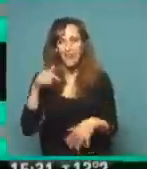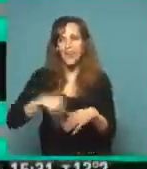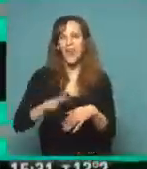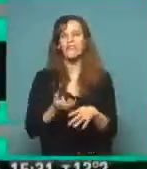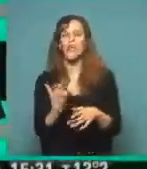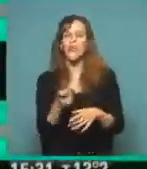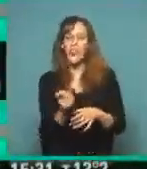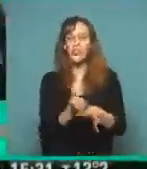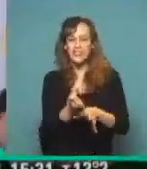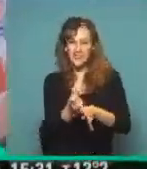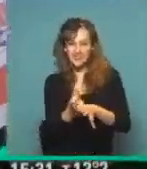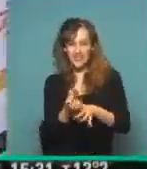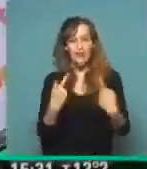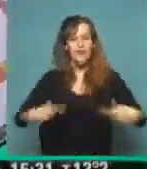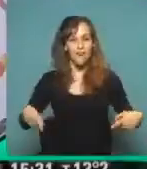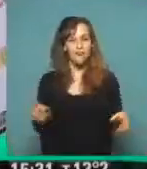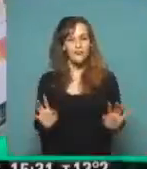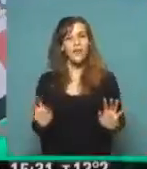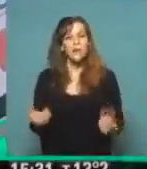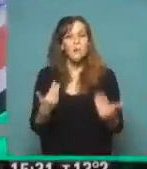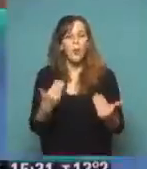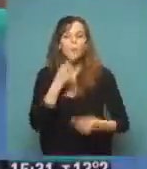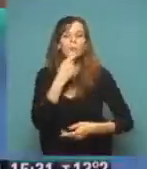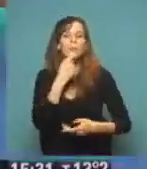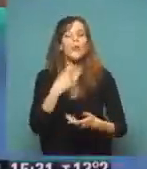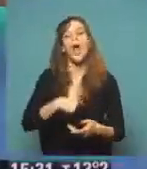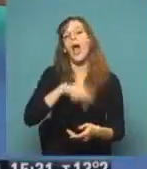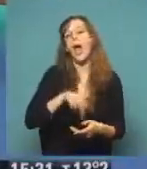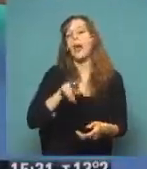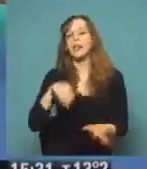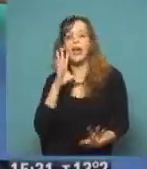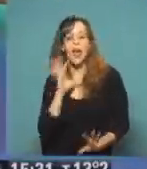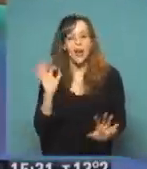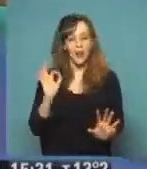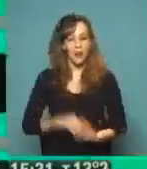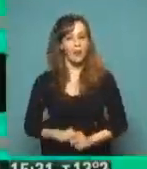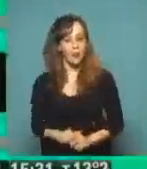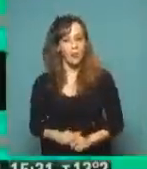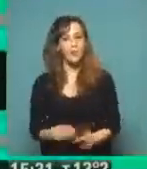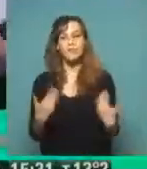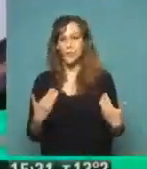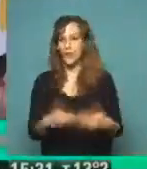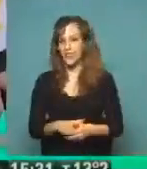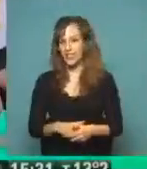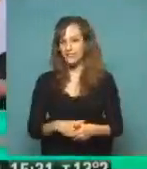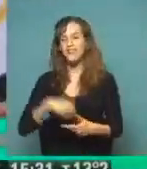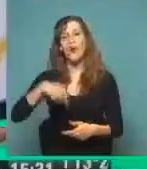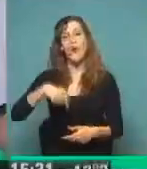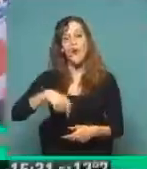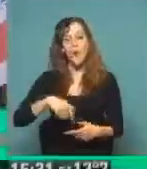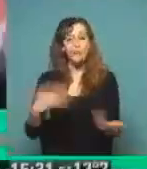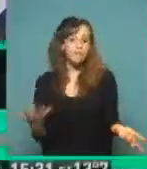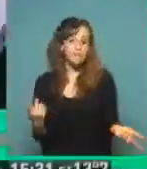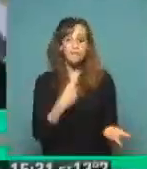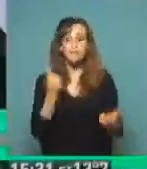las cosas que podemos hacer en casa es el arte. ¡Ay, Dios! Ser un poco artistas. Ese artista que teníamos guardado, hoy que estamos tantas horas,